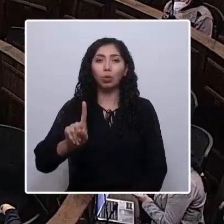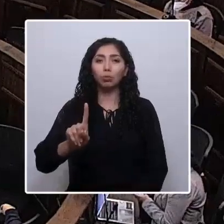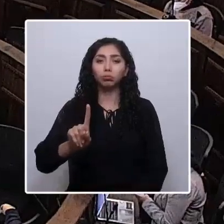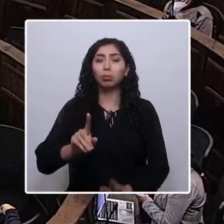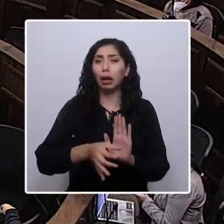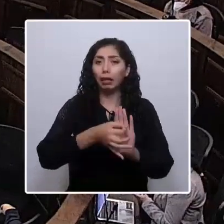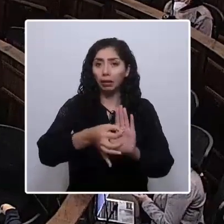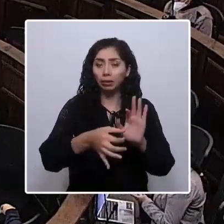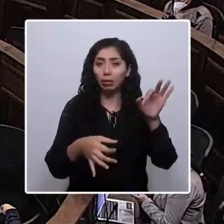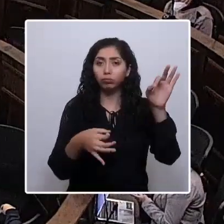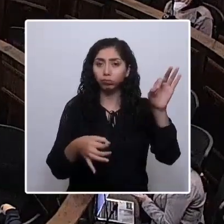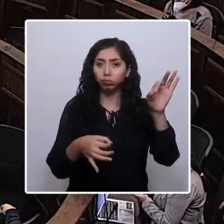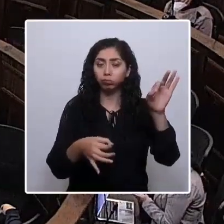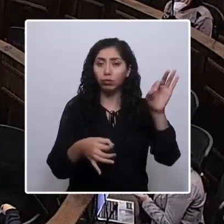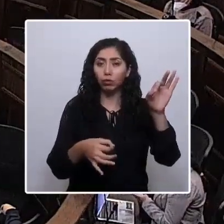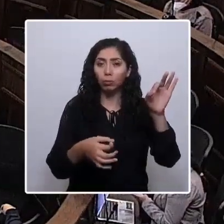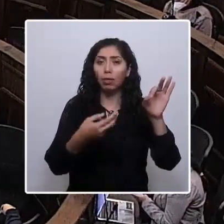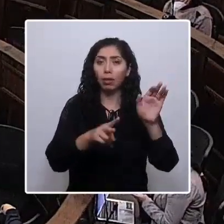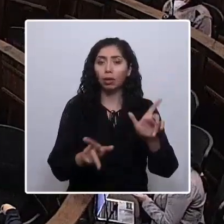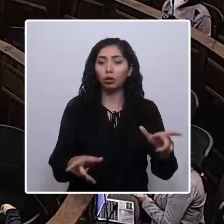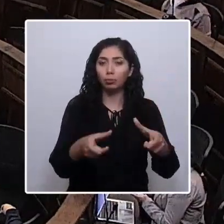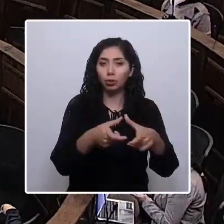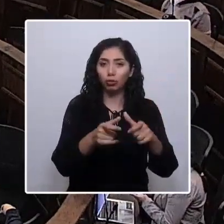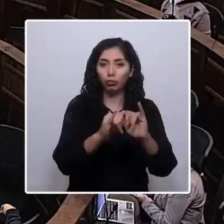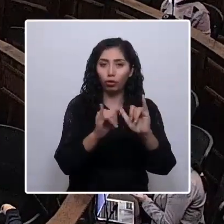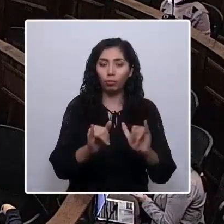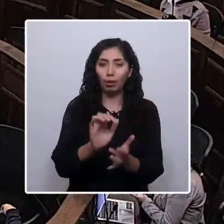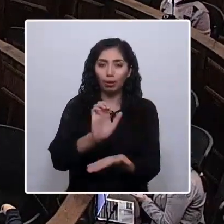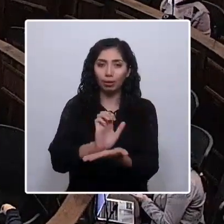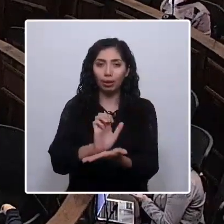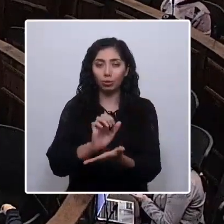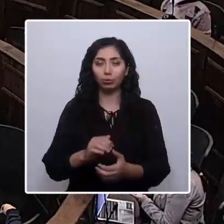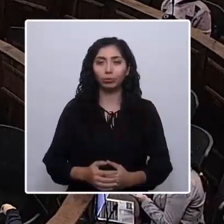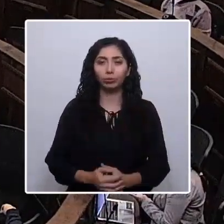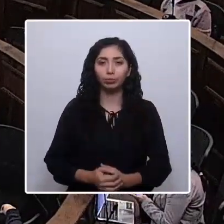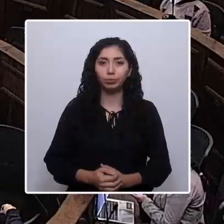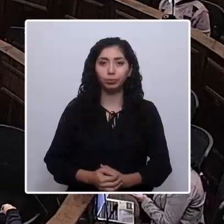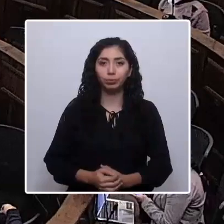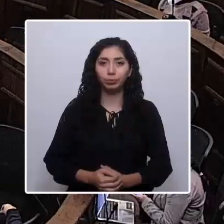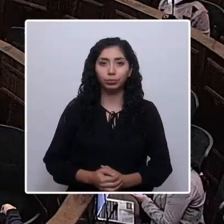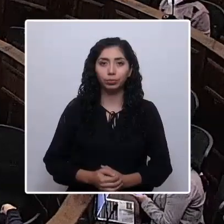el informe de la Comisión de Forma de Estado.